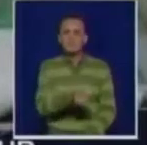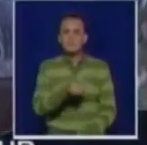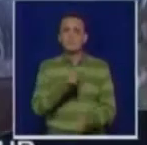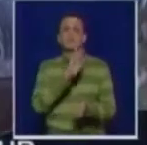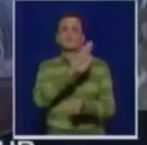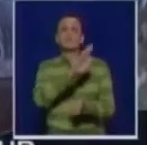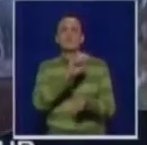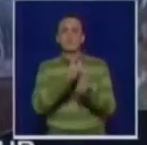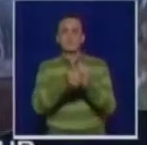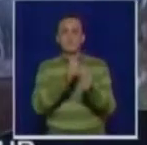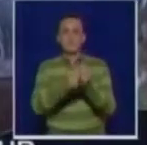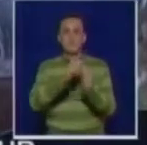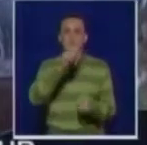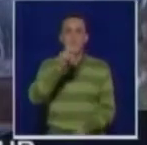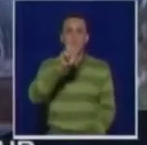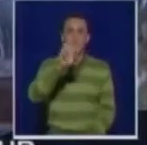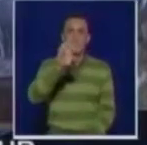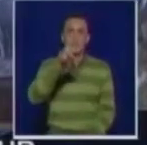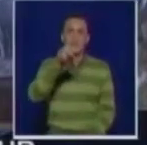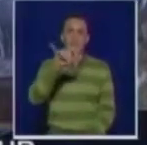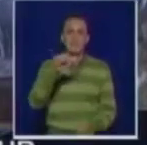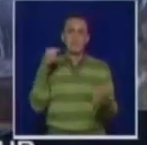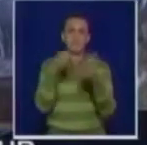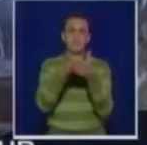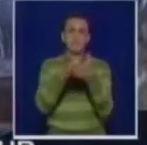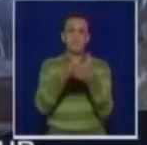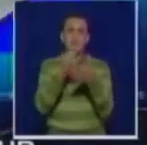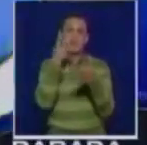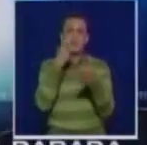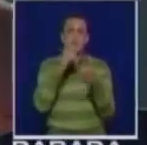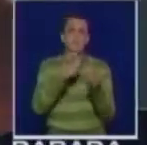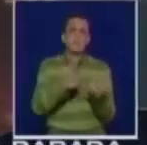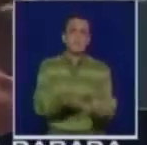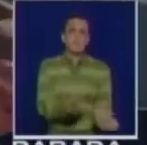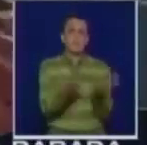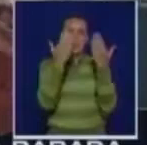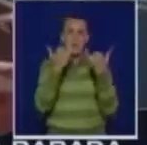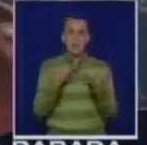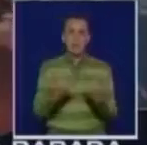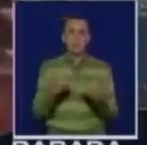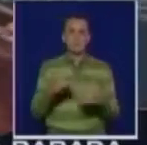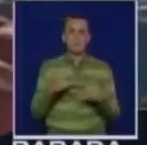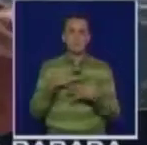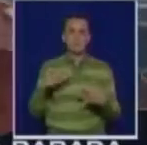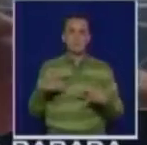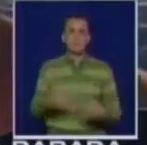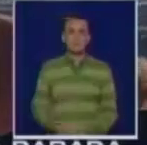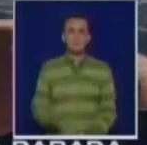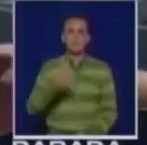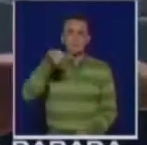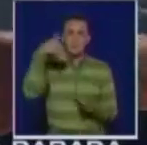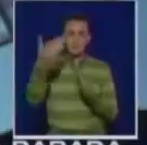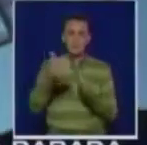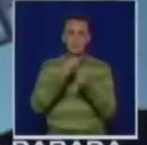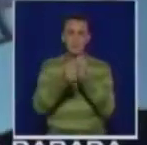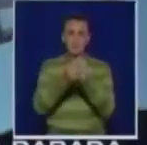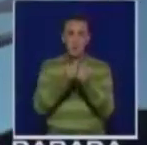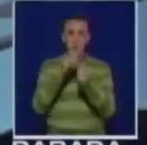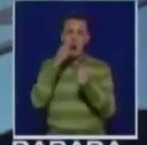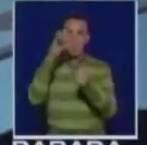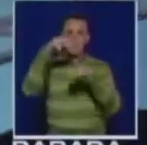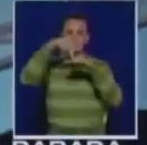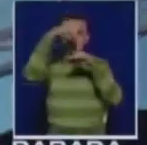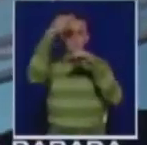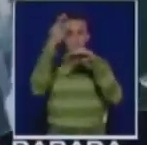luego de permanecer en cuidados intensivos por un accidente automovilístico en Buga. Y espera en deportes. Otra vez el clavadista